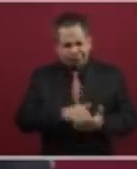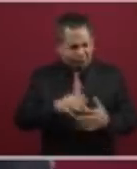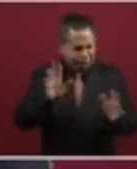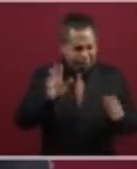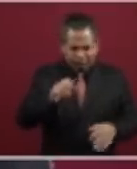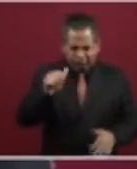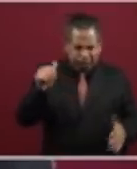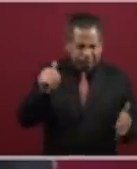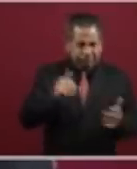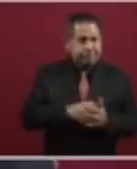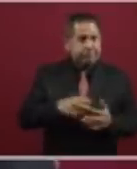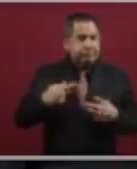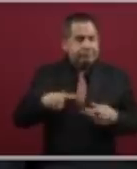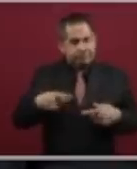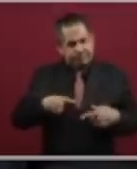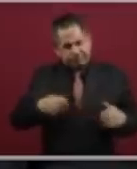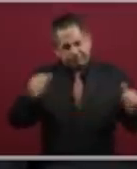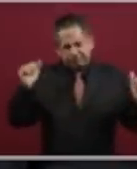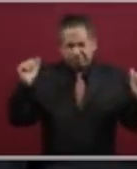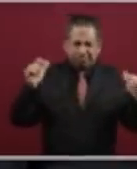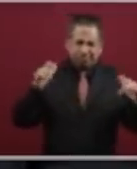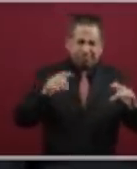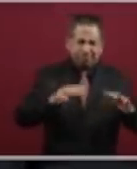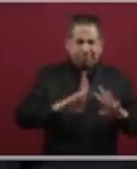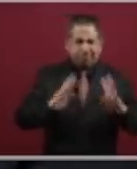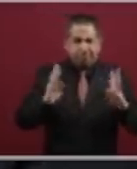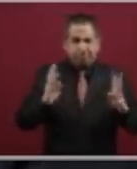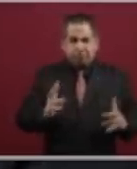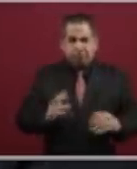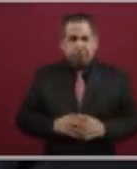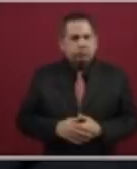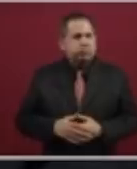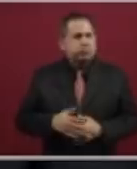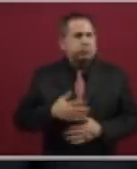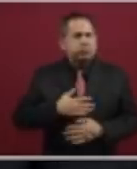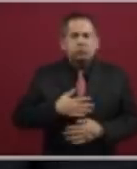5,000, 6,000 personas y les pregunté